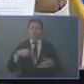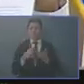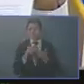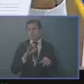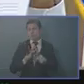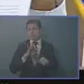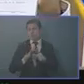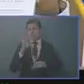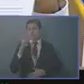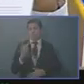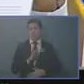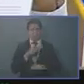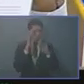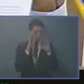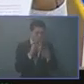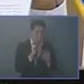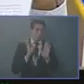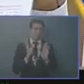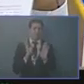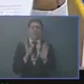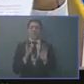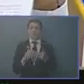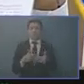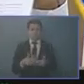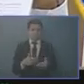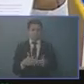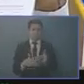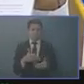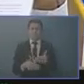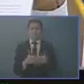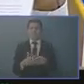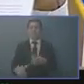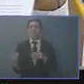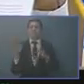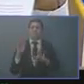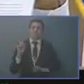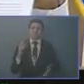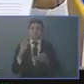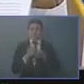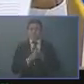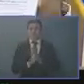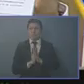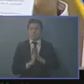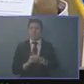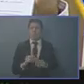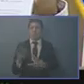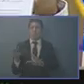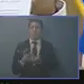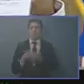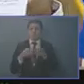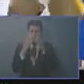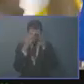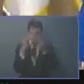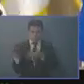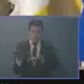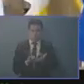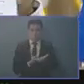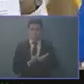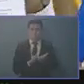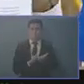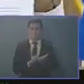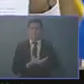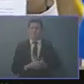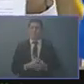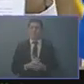votos, somos respetuosos de los procesos, pero sí pedimos que venga. Nada